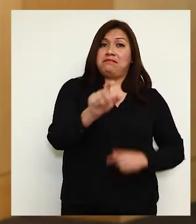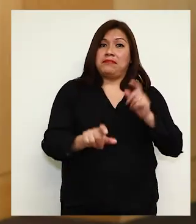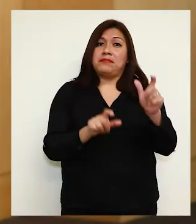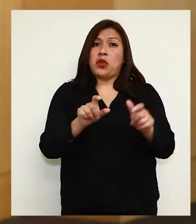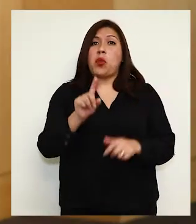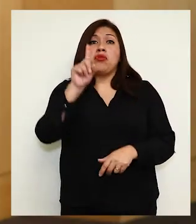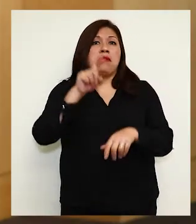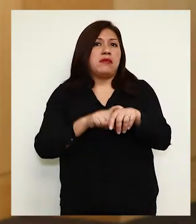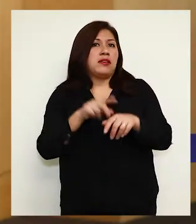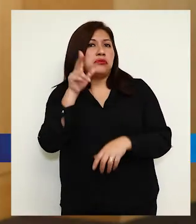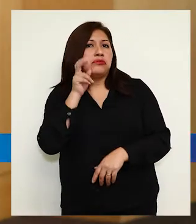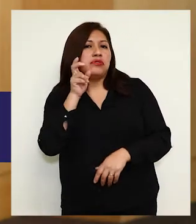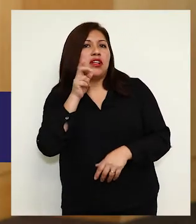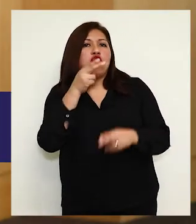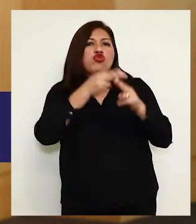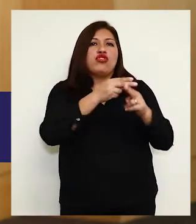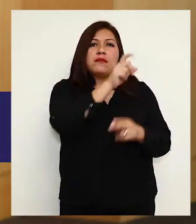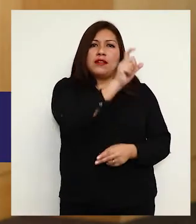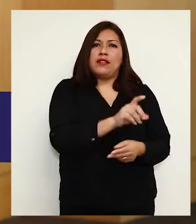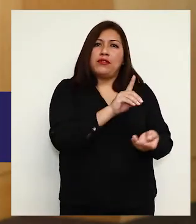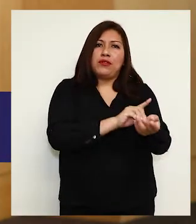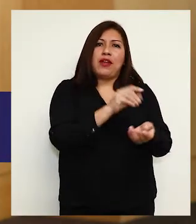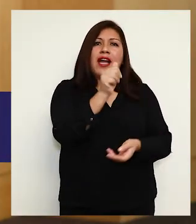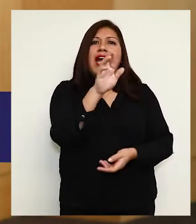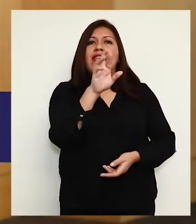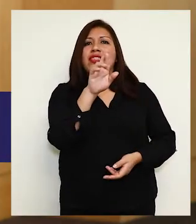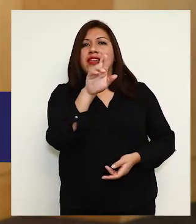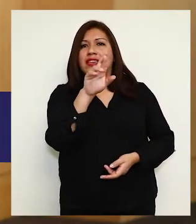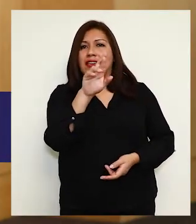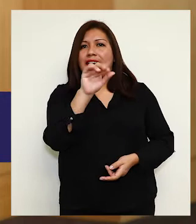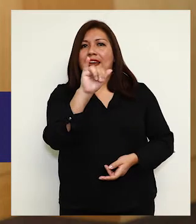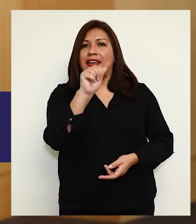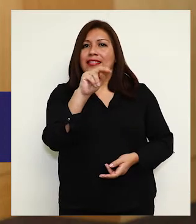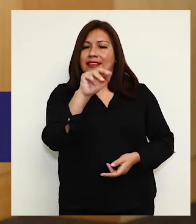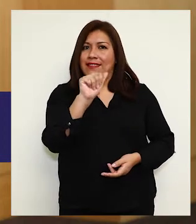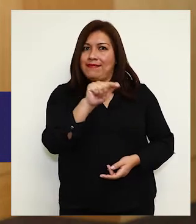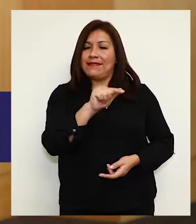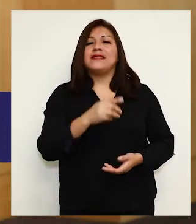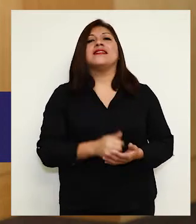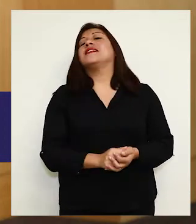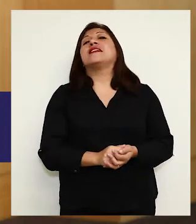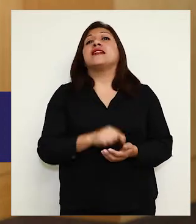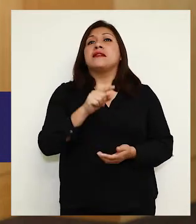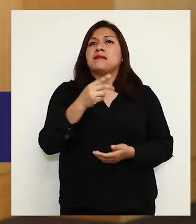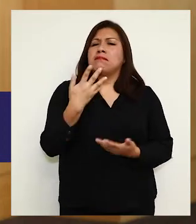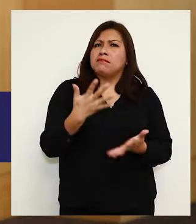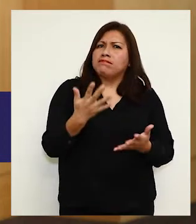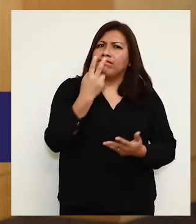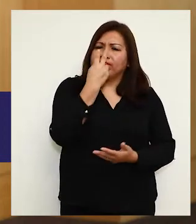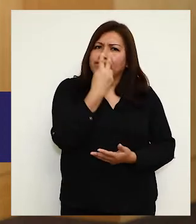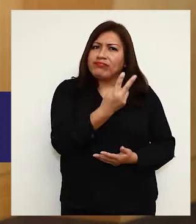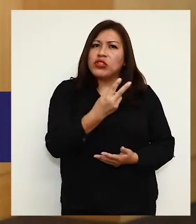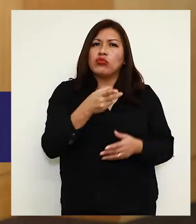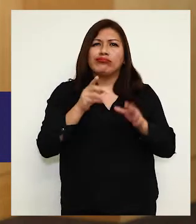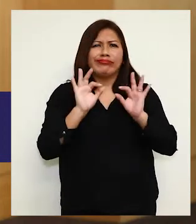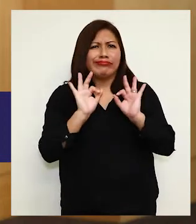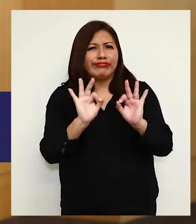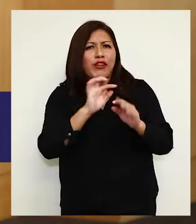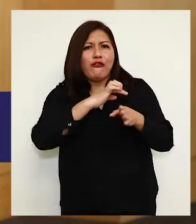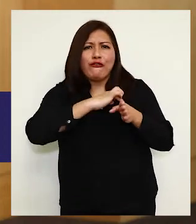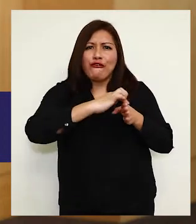Para aquellos que alguna vez escuchamos el nombre de la doctora Adriana Rabasa Flores, casi al instante podremos destacar